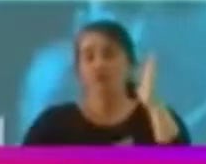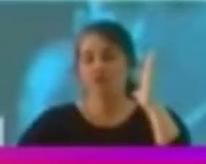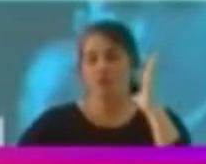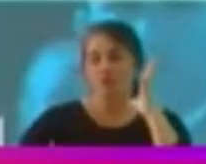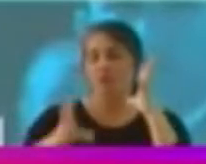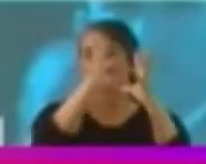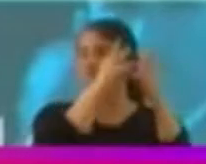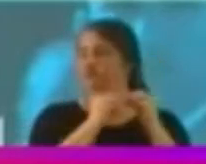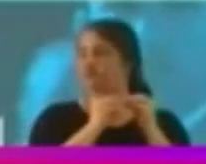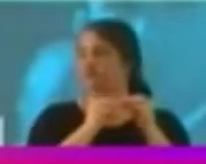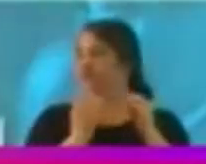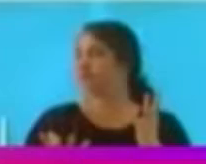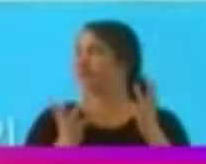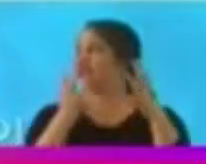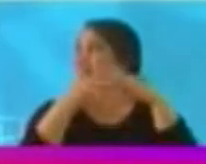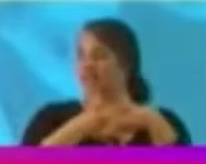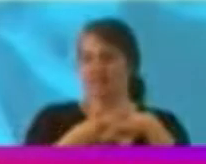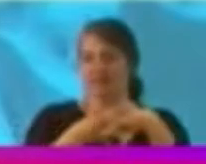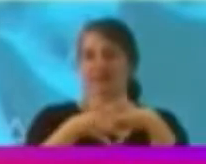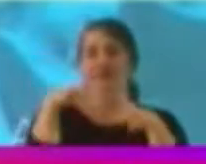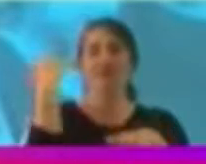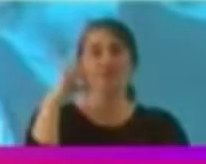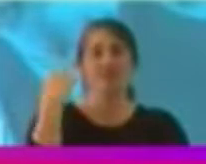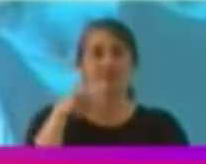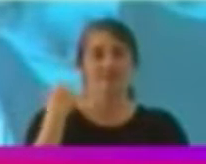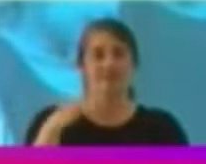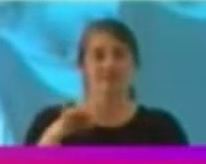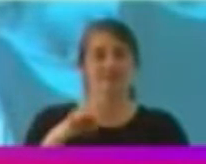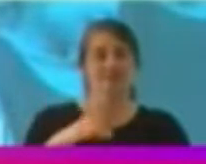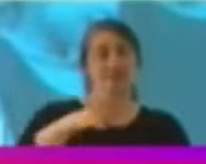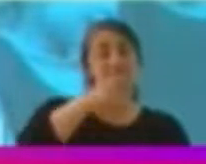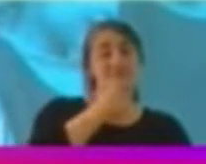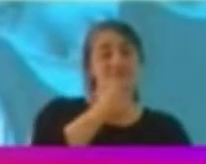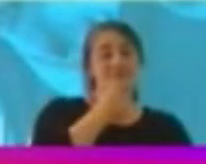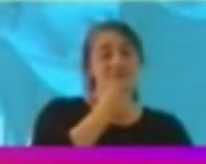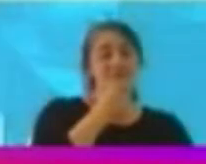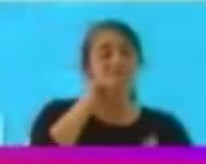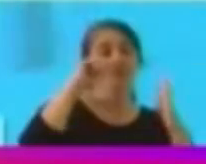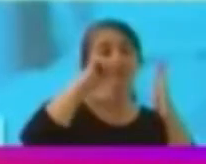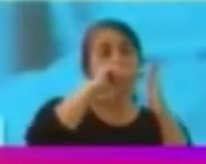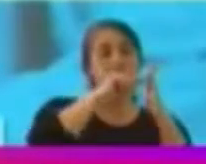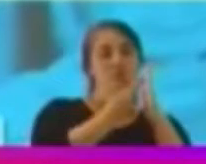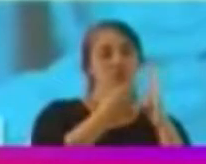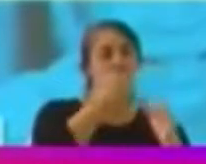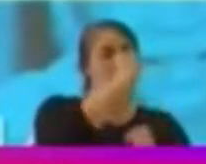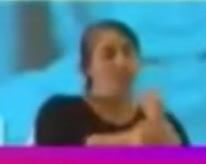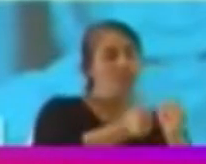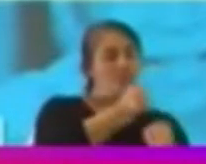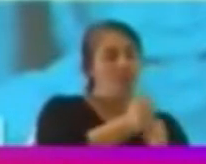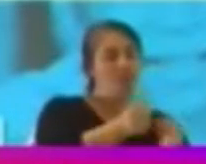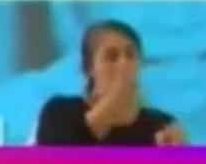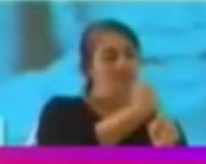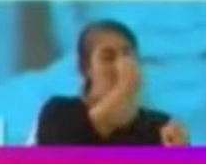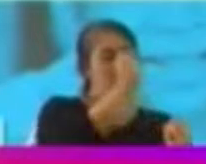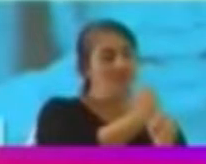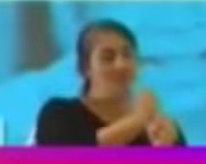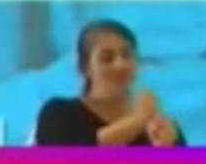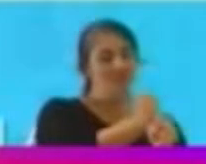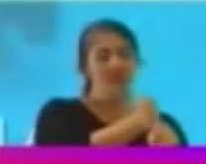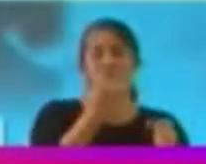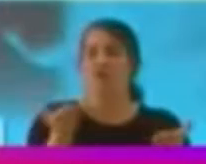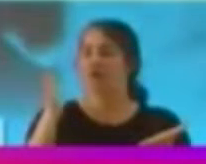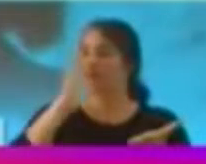se entrelazan y se entrecruzan entre sí. Por ejemplo, en el eje producción y empleo se remarca justamente